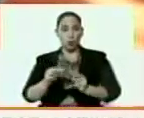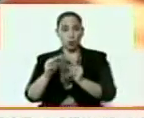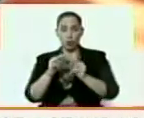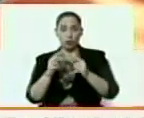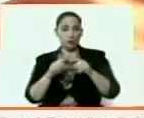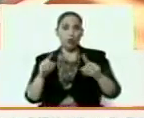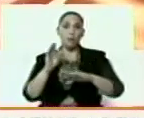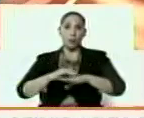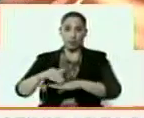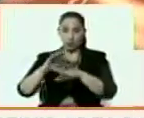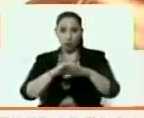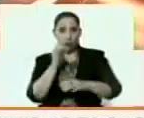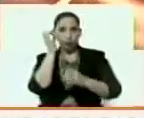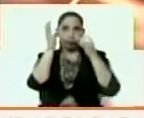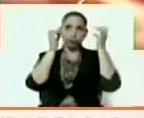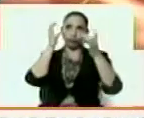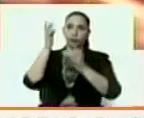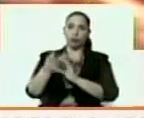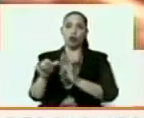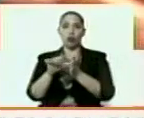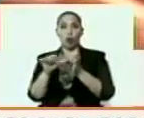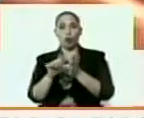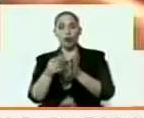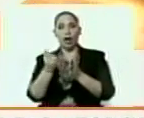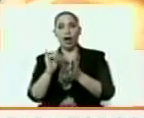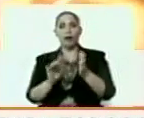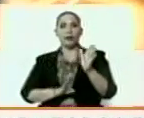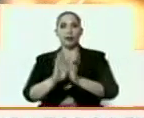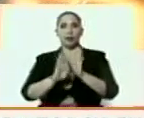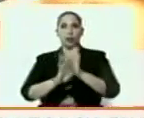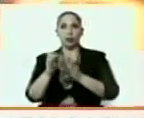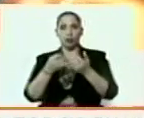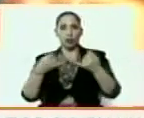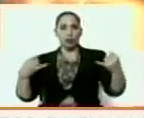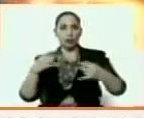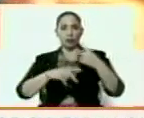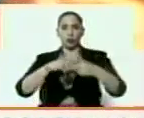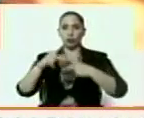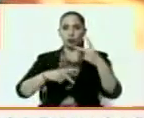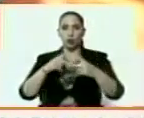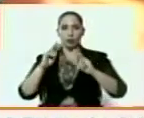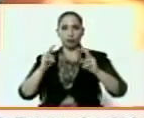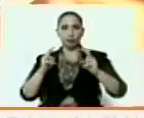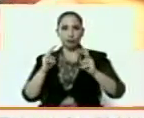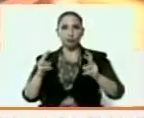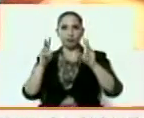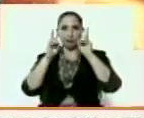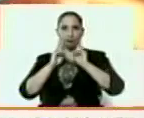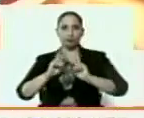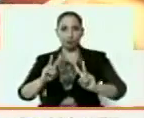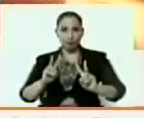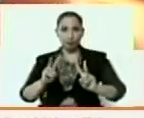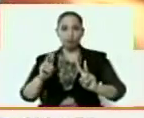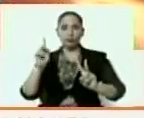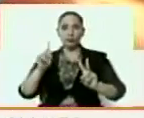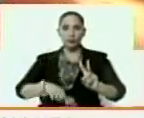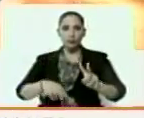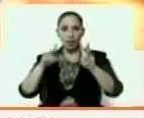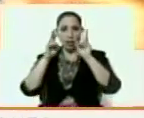ocurriendo, de innovadores, bueno, donde están desarrollando líneas de producción en el área de la higiene personal, de la higiene para el